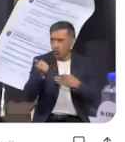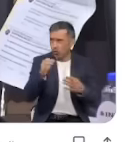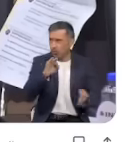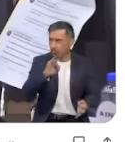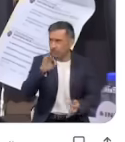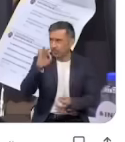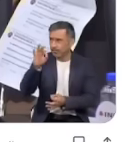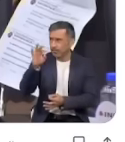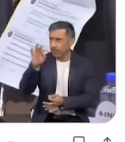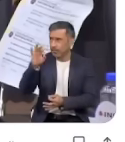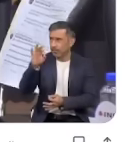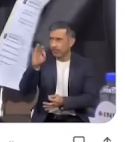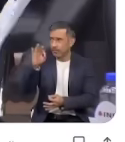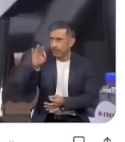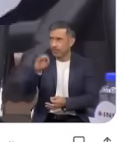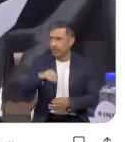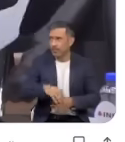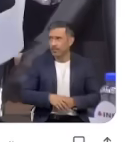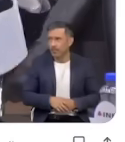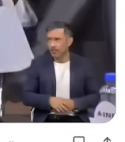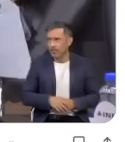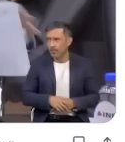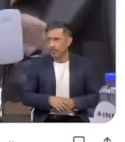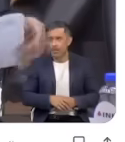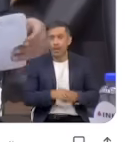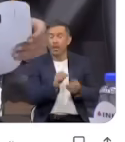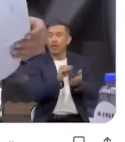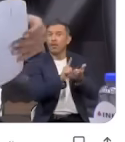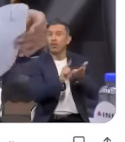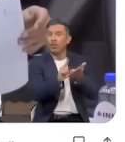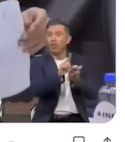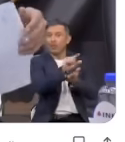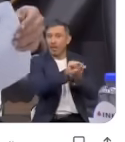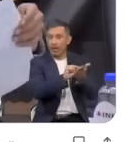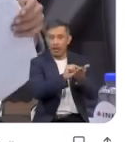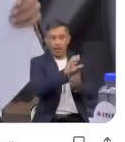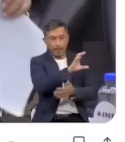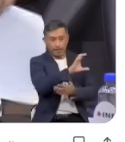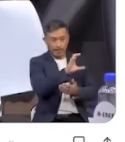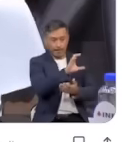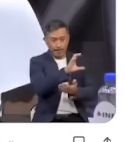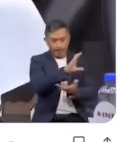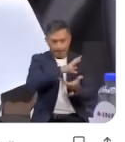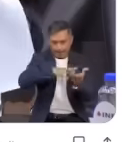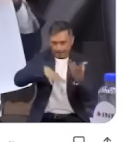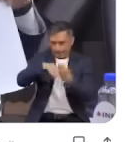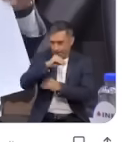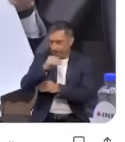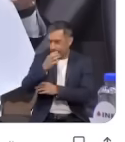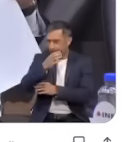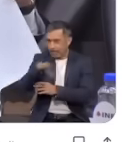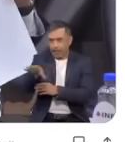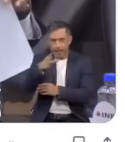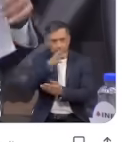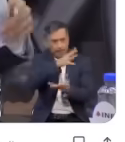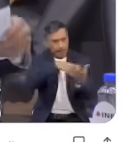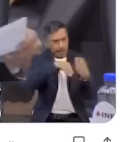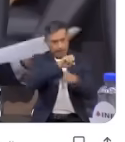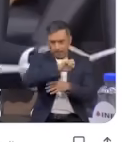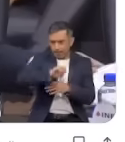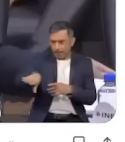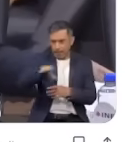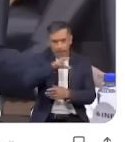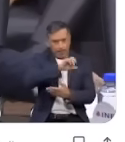otro retando absolutamente todo lo que publica